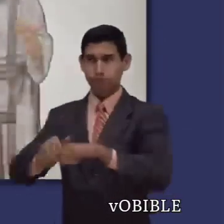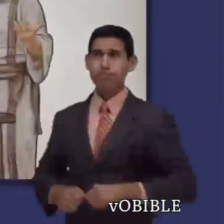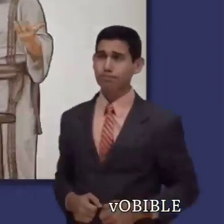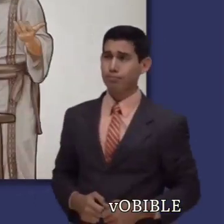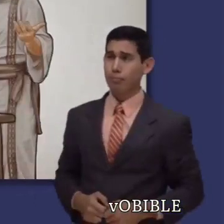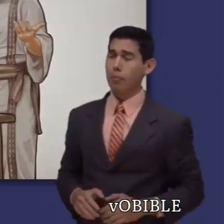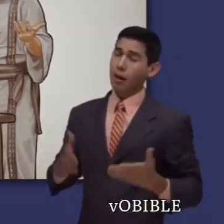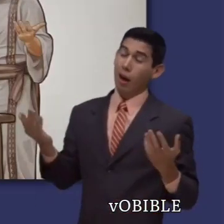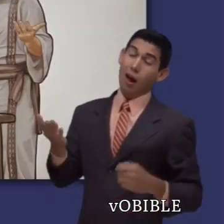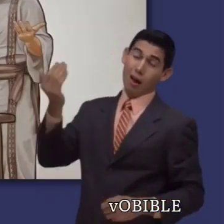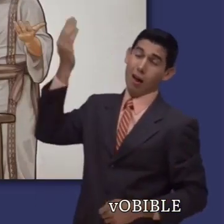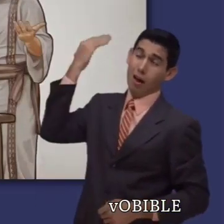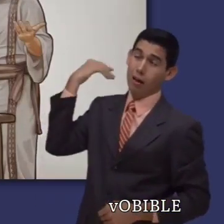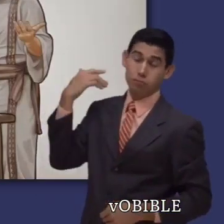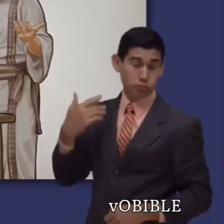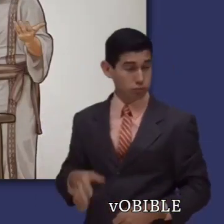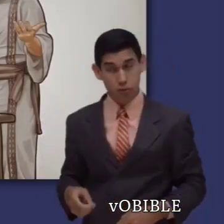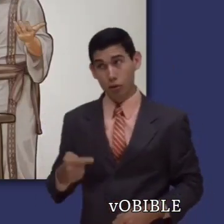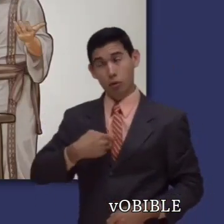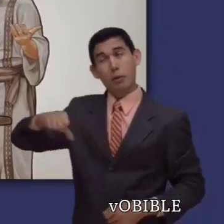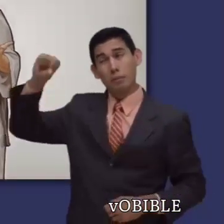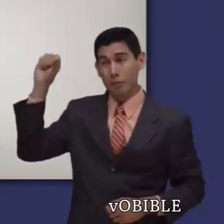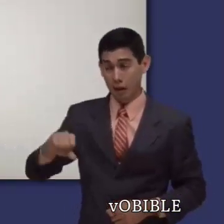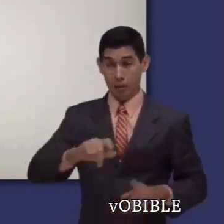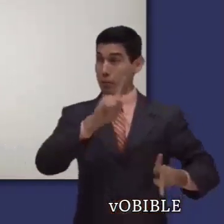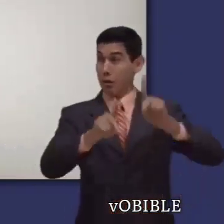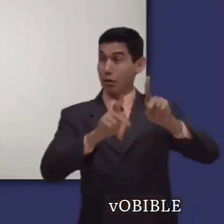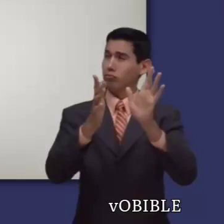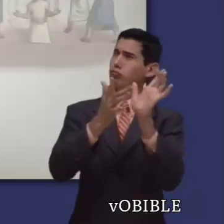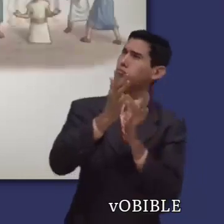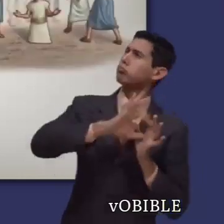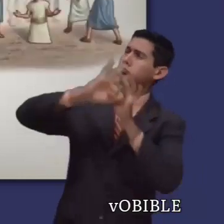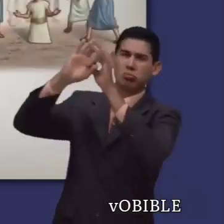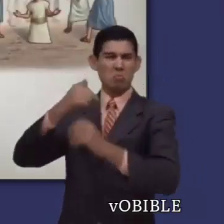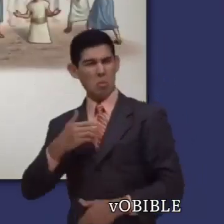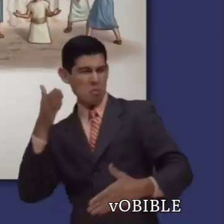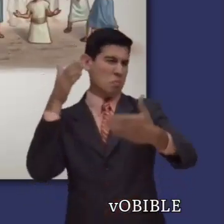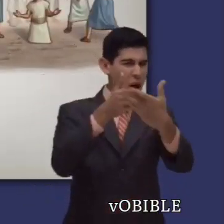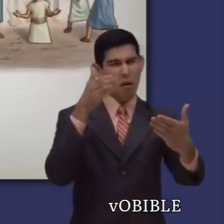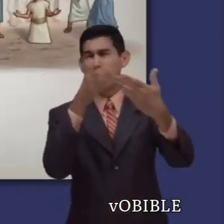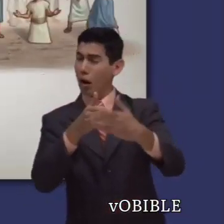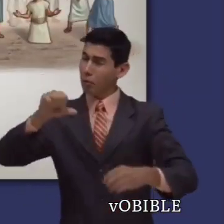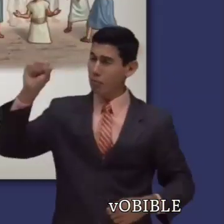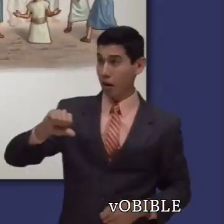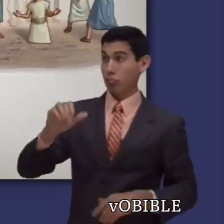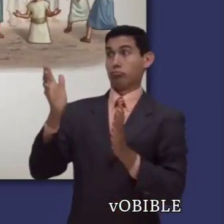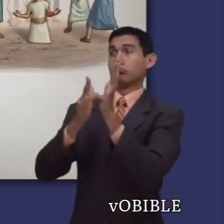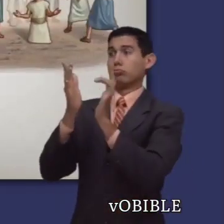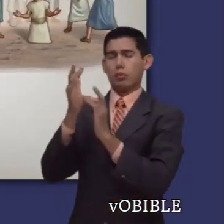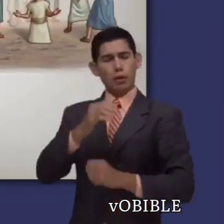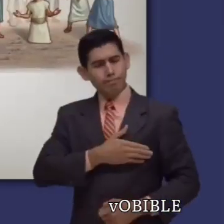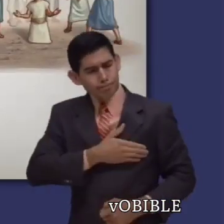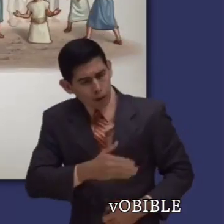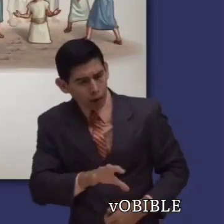Pablo también expresa lo agradecido que está por la gran misericordia de Cristo. Aunque había perseguido a la congregación cristiana, Jesús